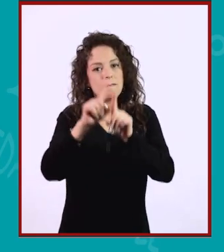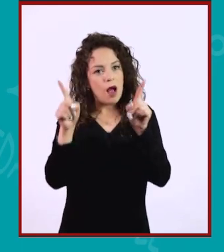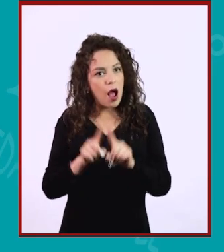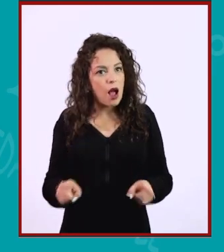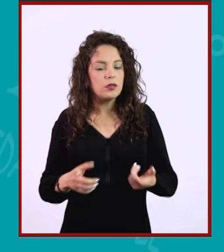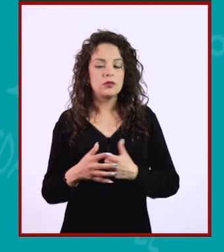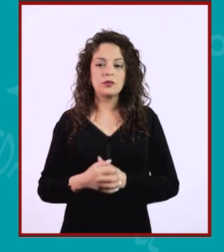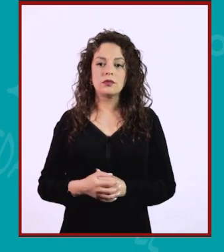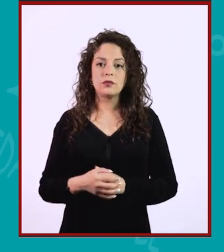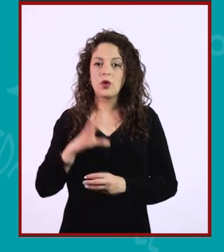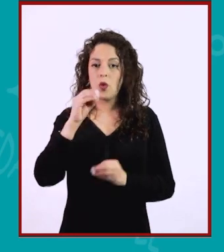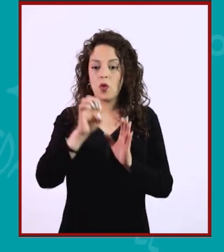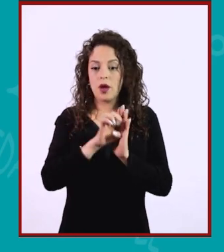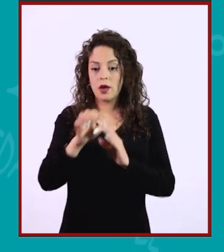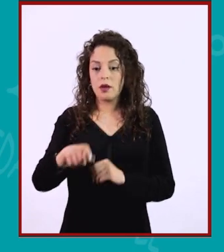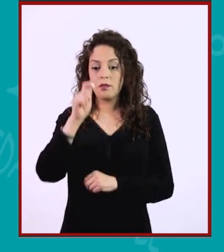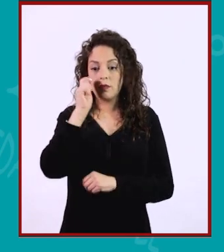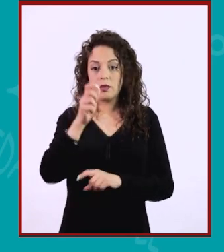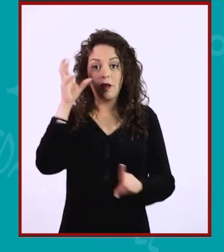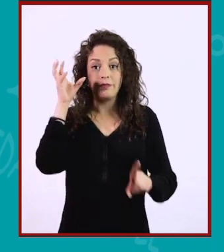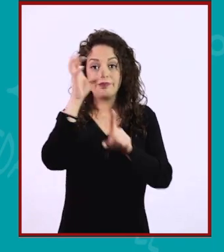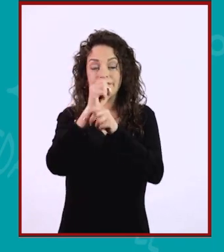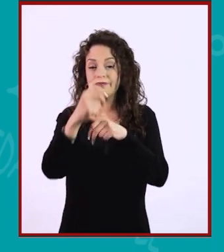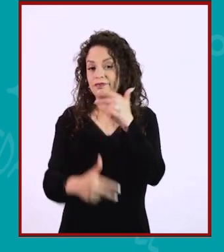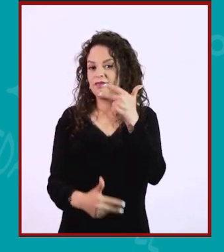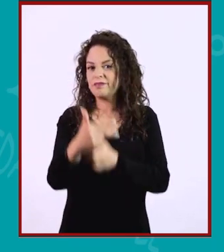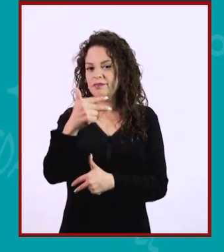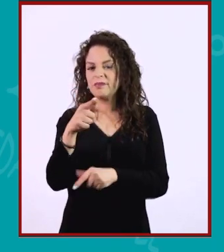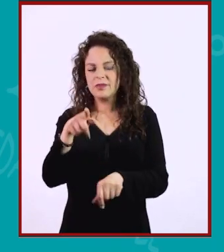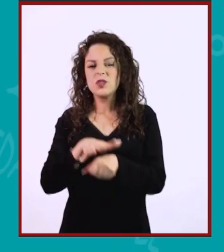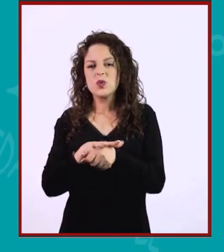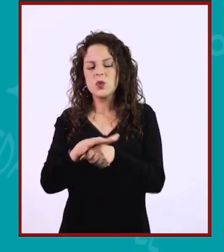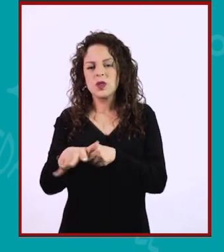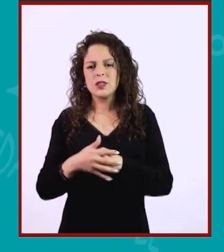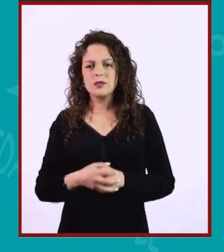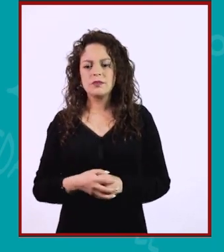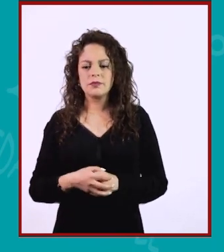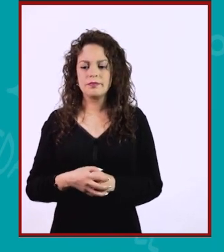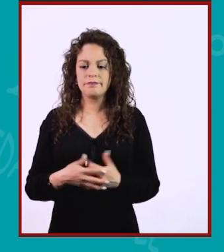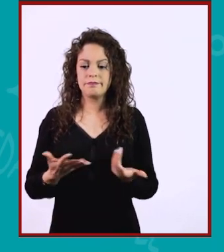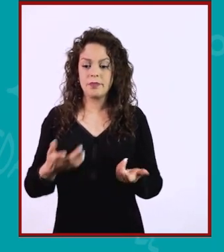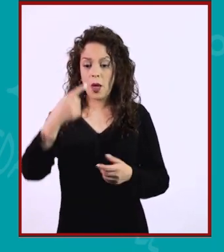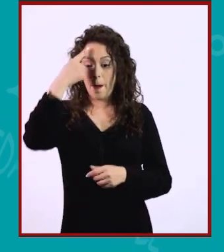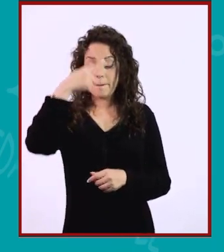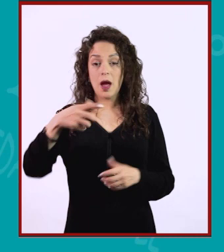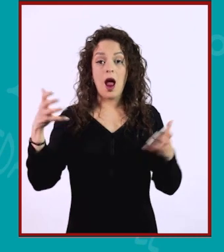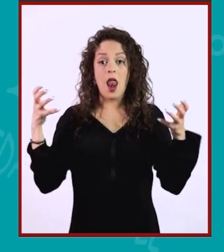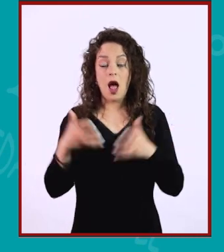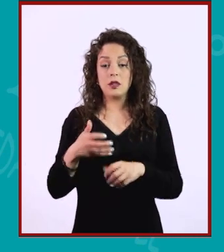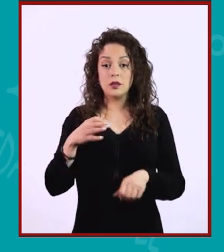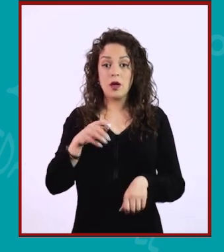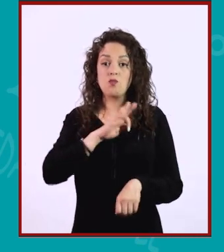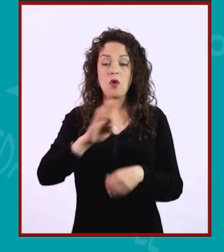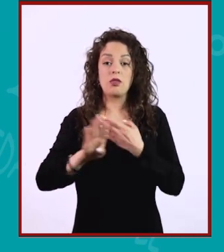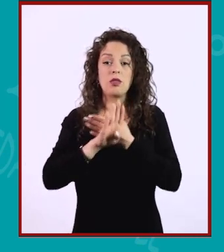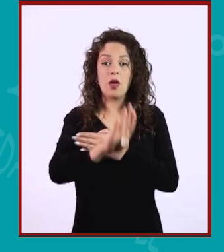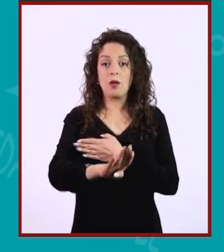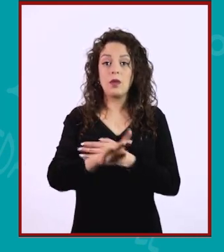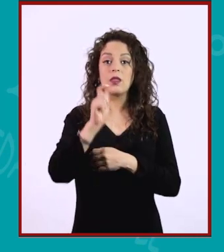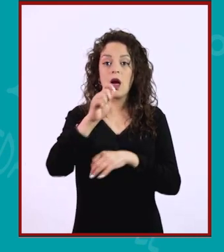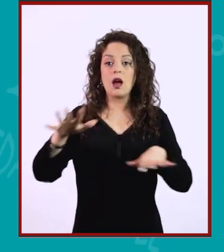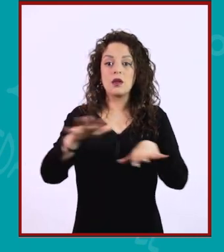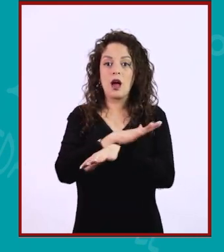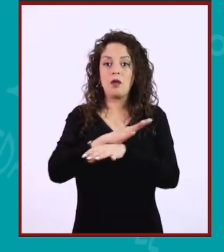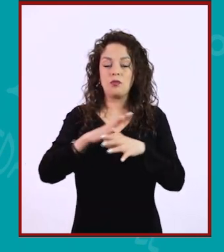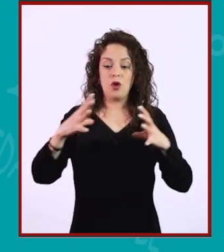ejemplo, que se habla mucho del objetivo 13, ¿no? Que es el objetivo de acciones para prevenir el cambio climático, ¿no?